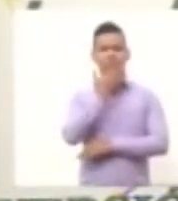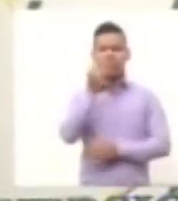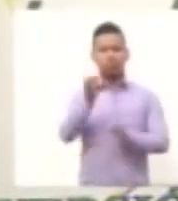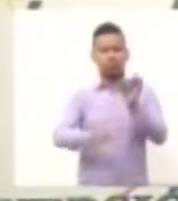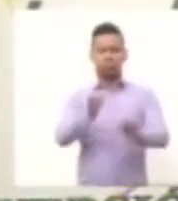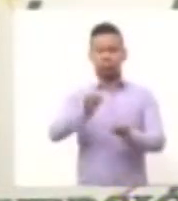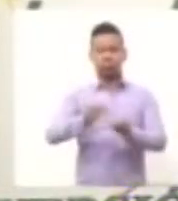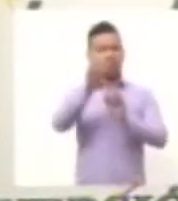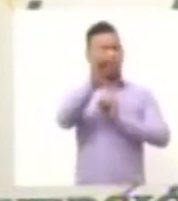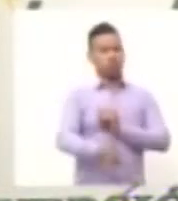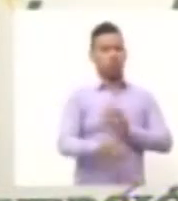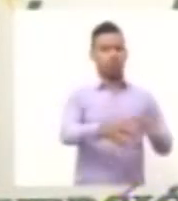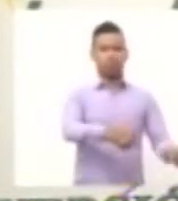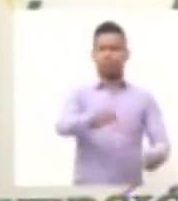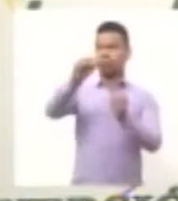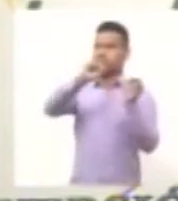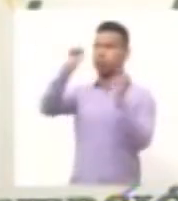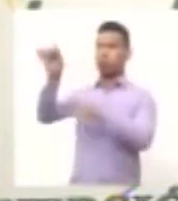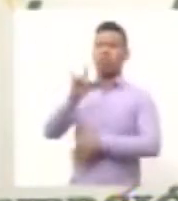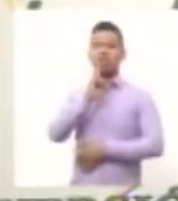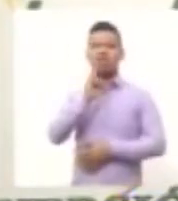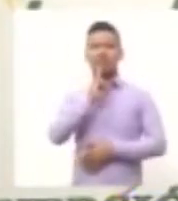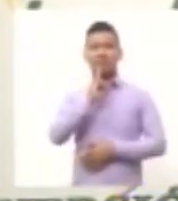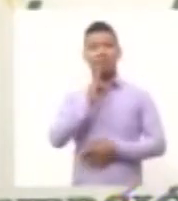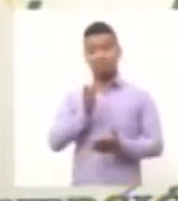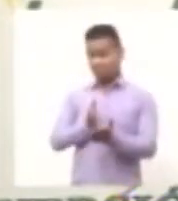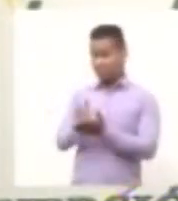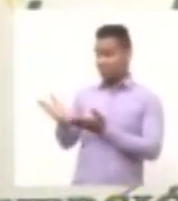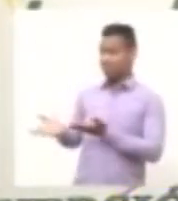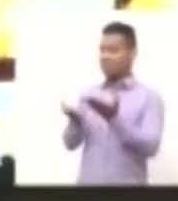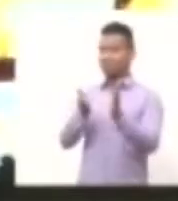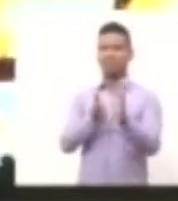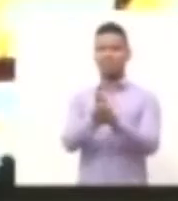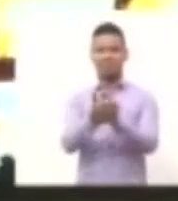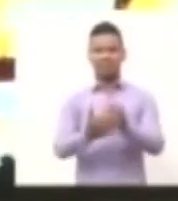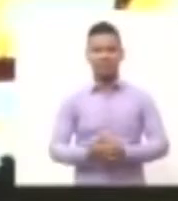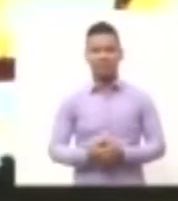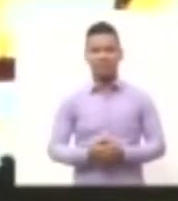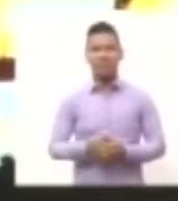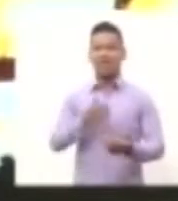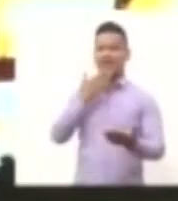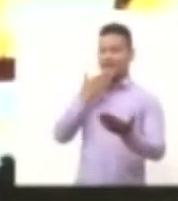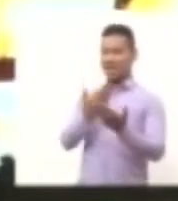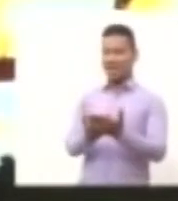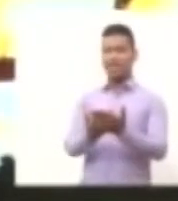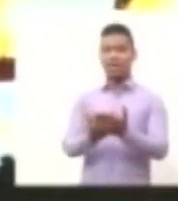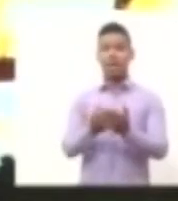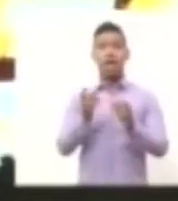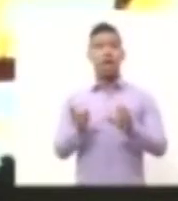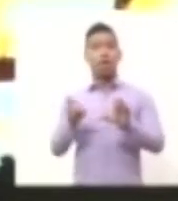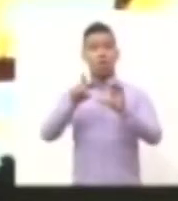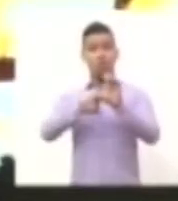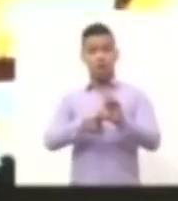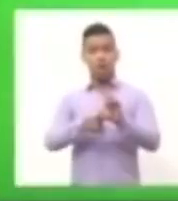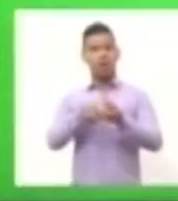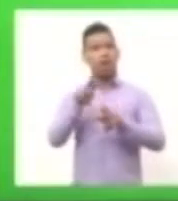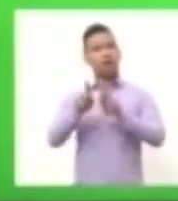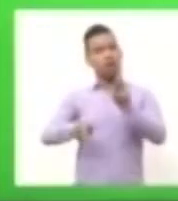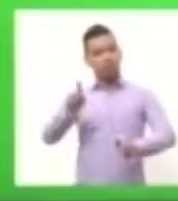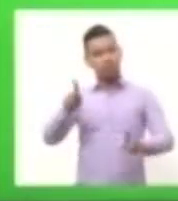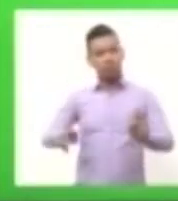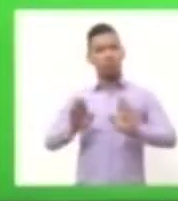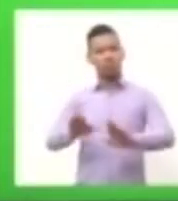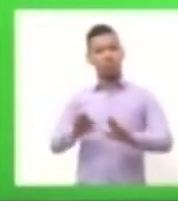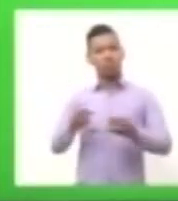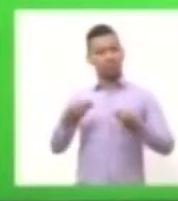federales. Información desde la sala de redacción. Sigan ustedes con más noticias. Gracias, Jason. En La Guajira, algunos indígenas se tomaron la plaza central